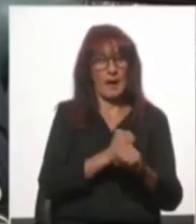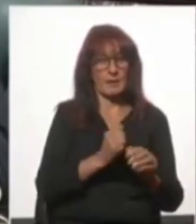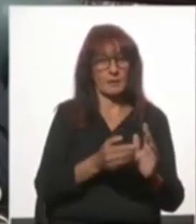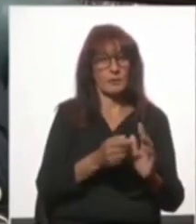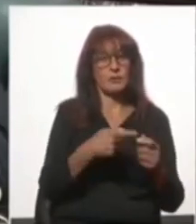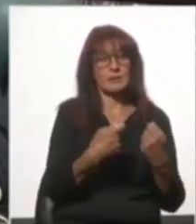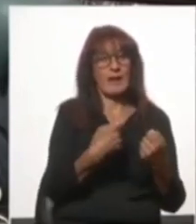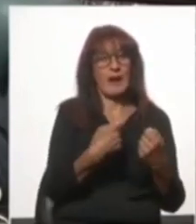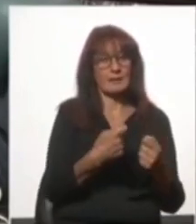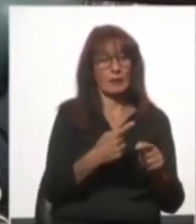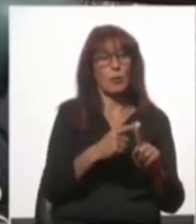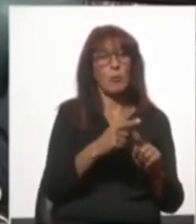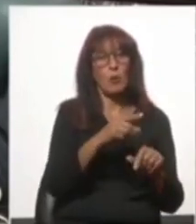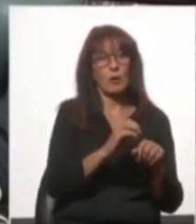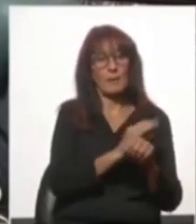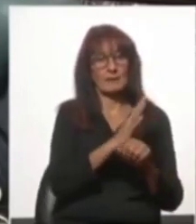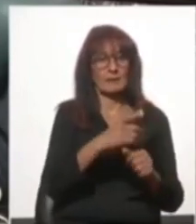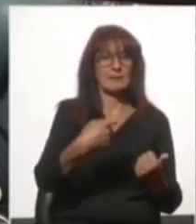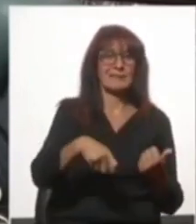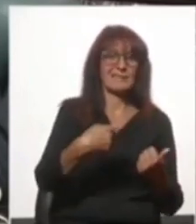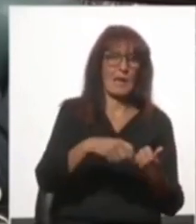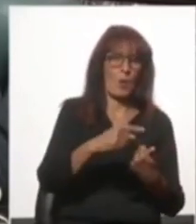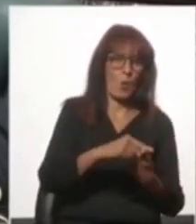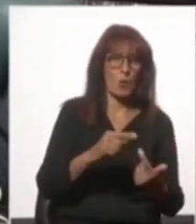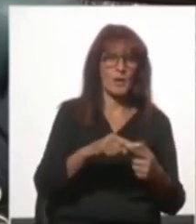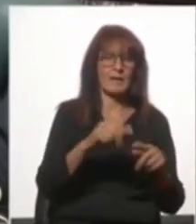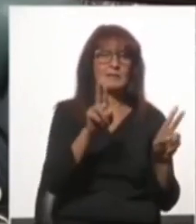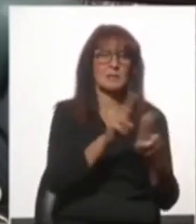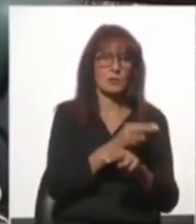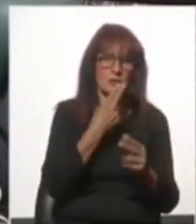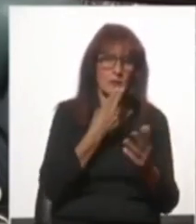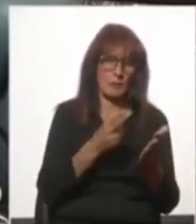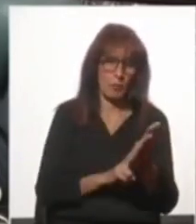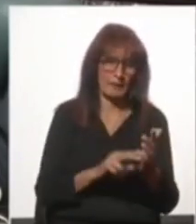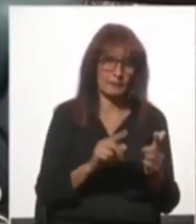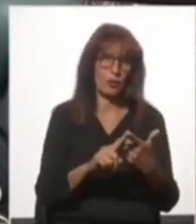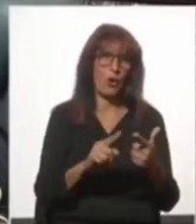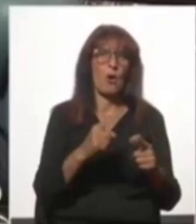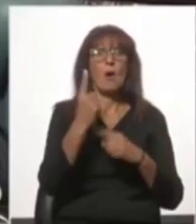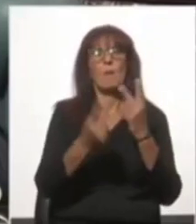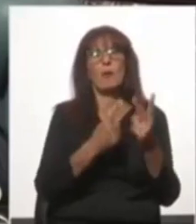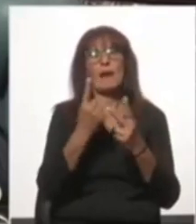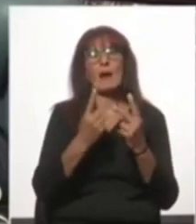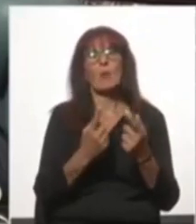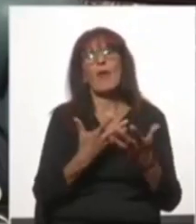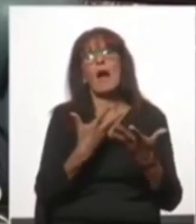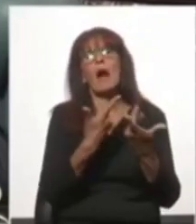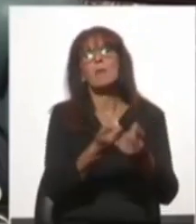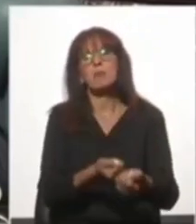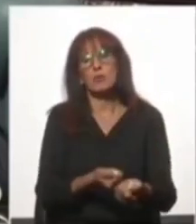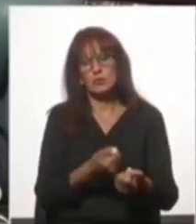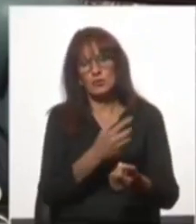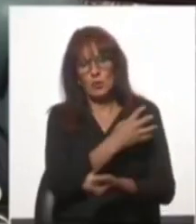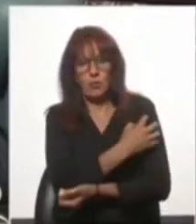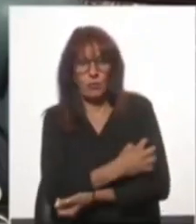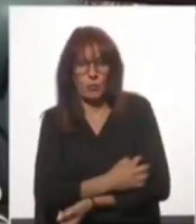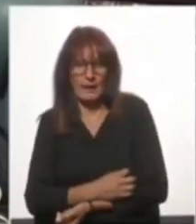la pandemia, por seguros de paro, por exoneraciones tributarias, por algún apoyo a los sectores